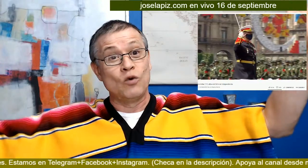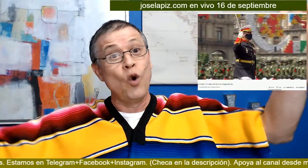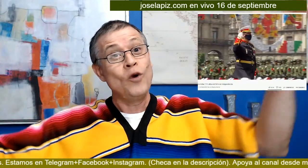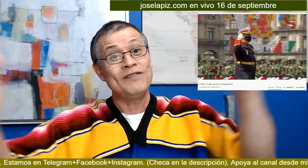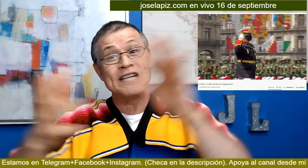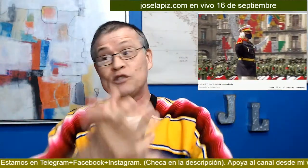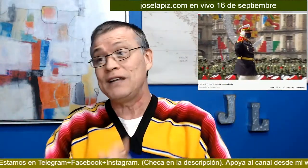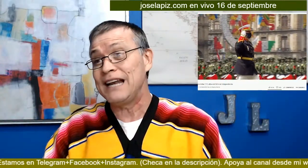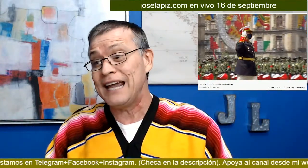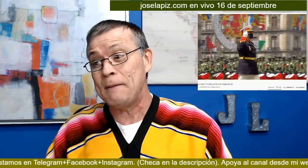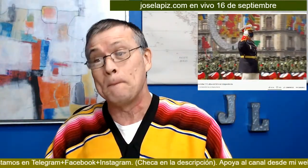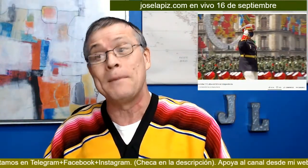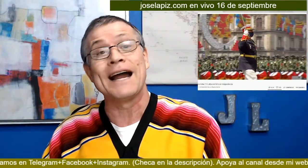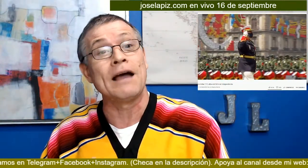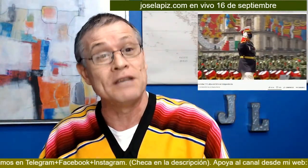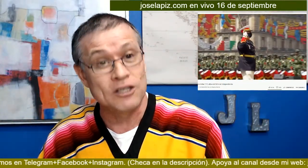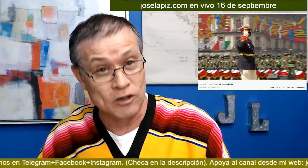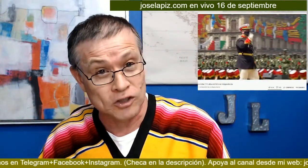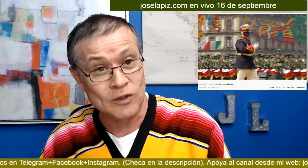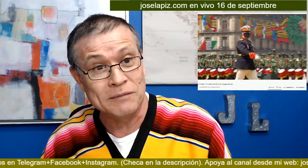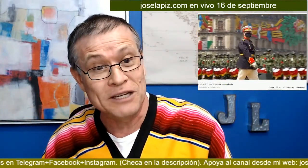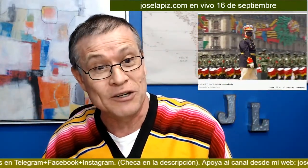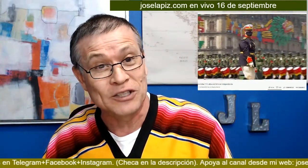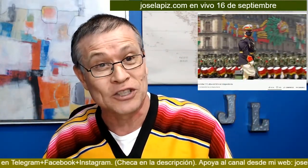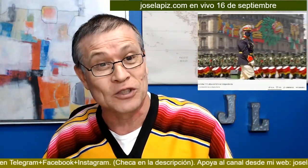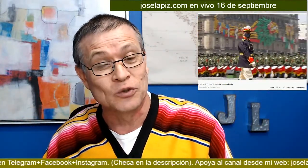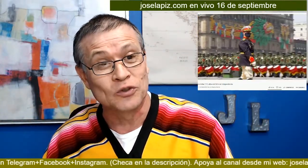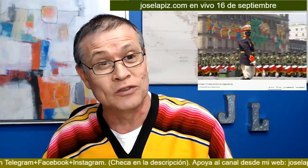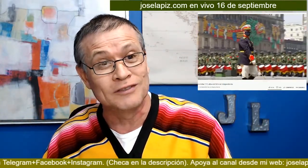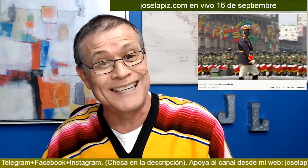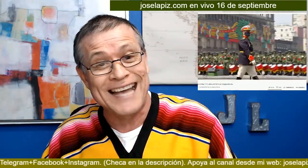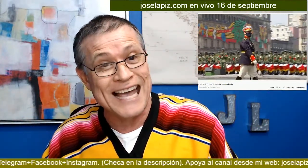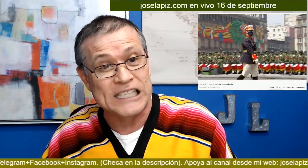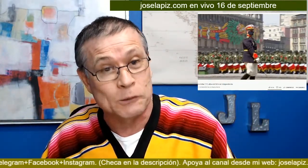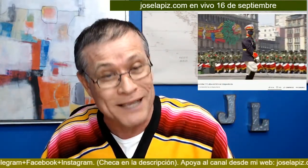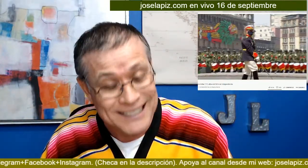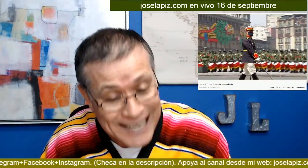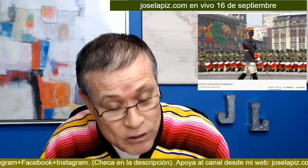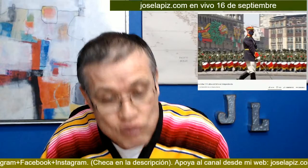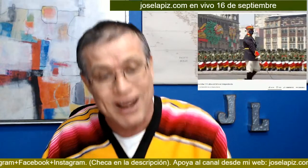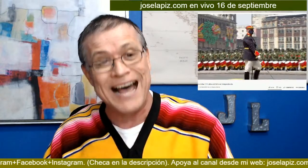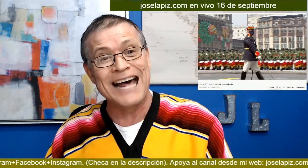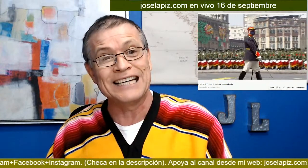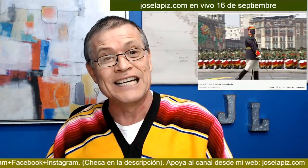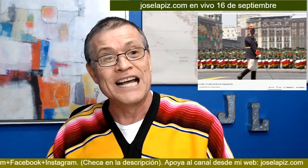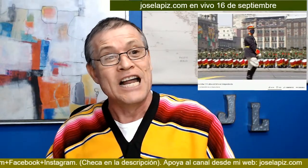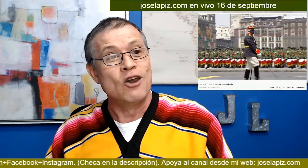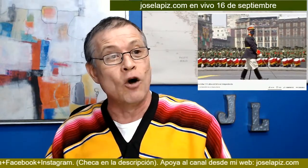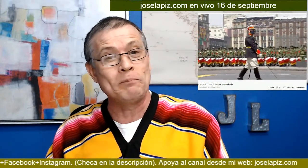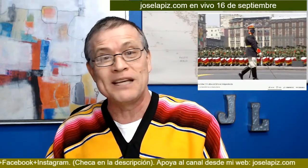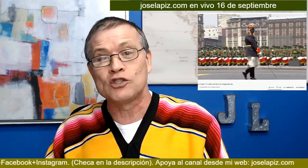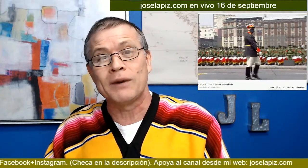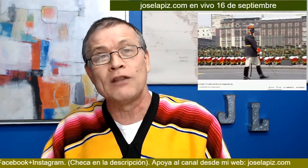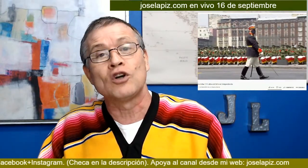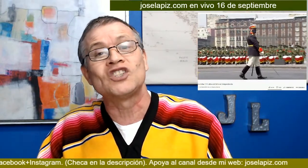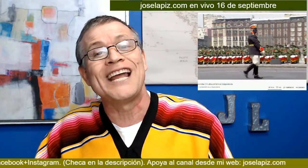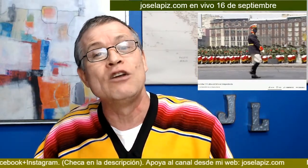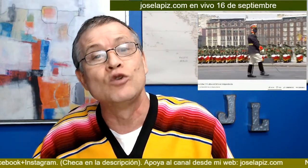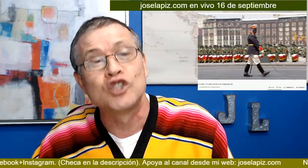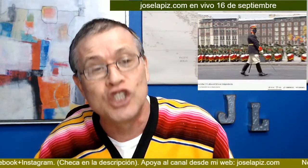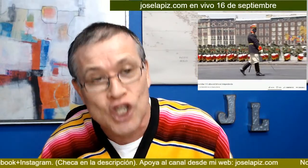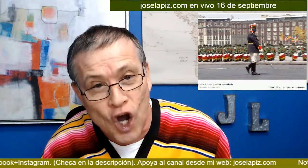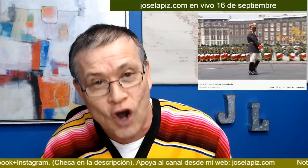Pues un desfile maravilloso, amigos. Un día espectacular. López Obrador